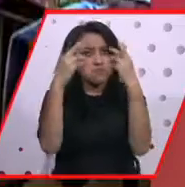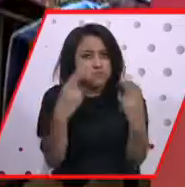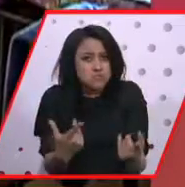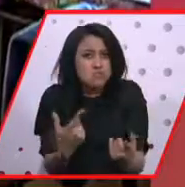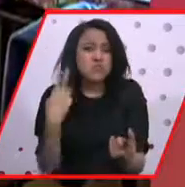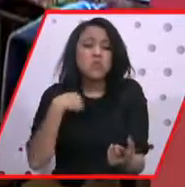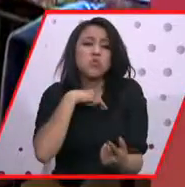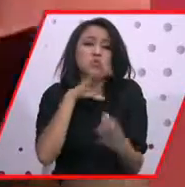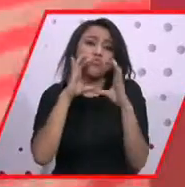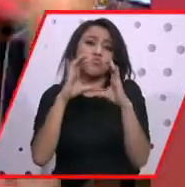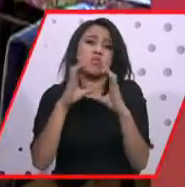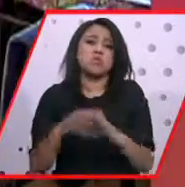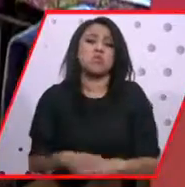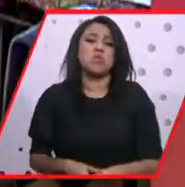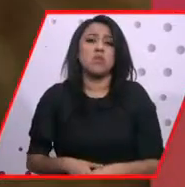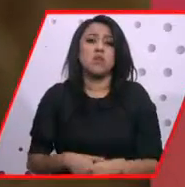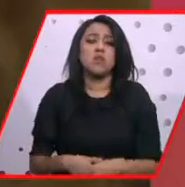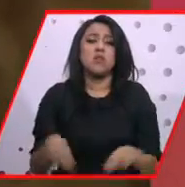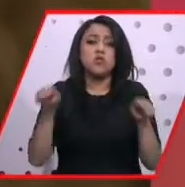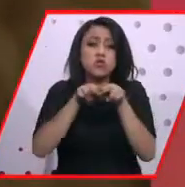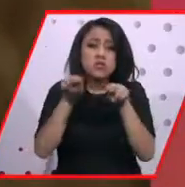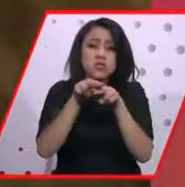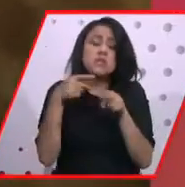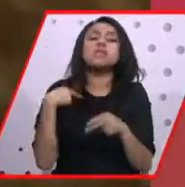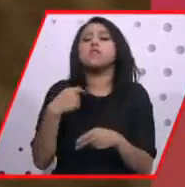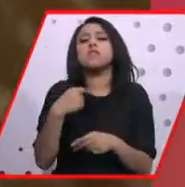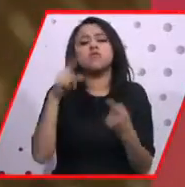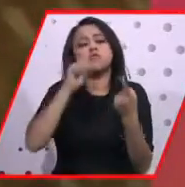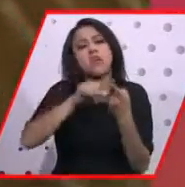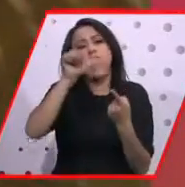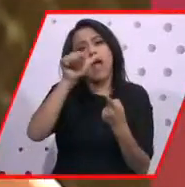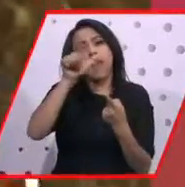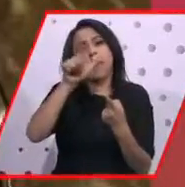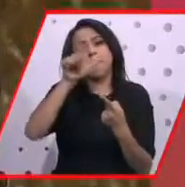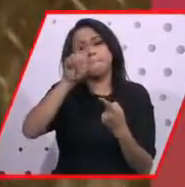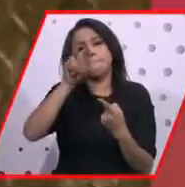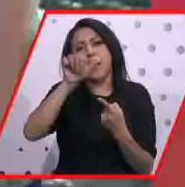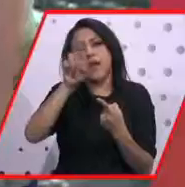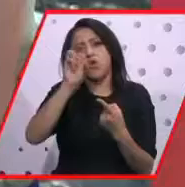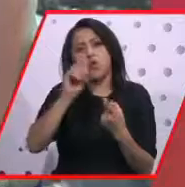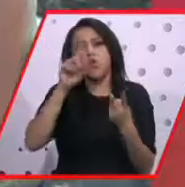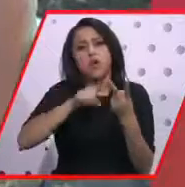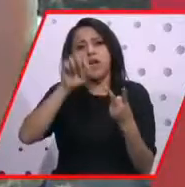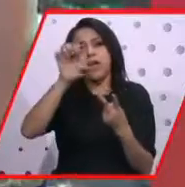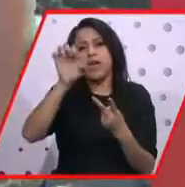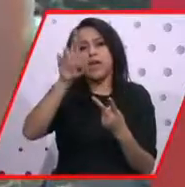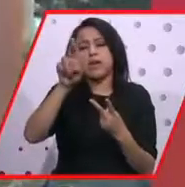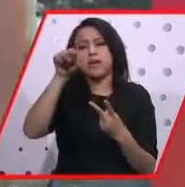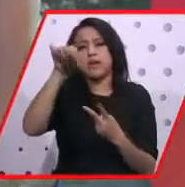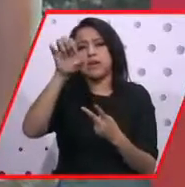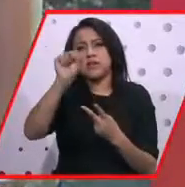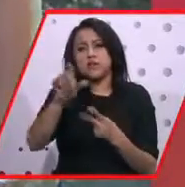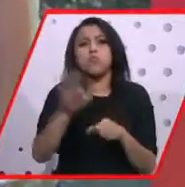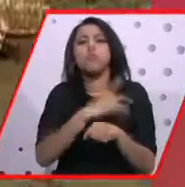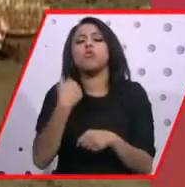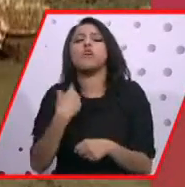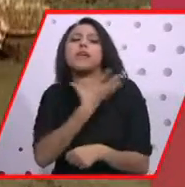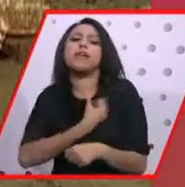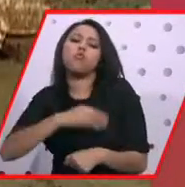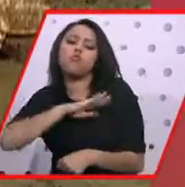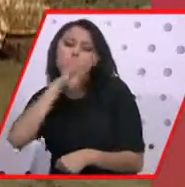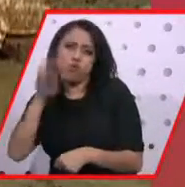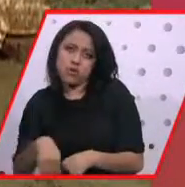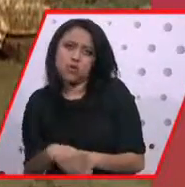puntales. Los nietos están bajo la custodia de Álvara y Ernesto desde el 2006, eso después del fallecimiento de su único hijo.